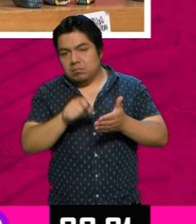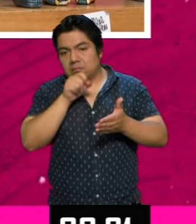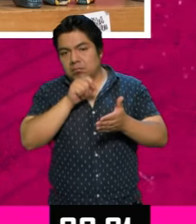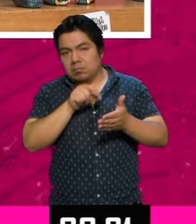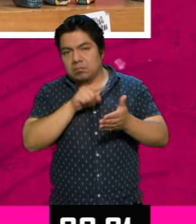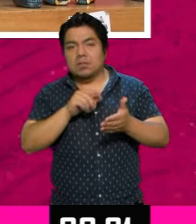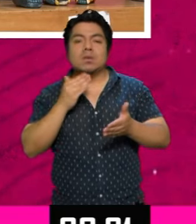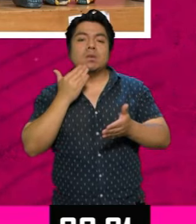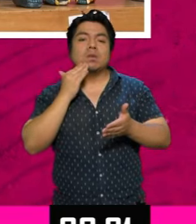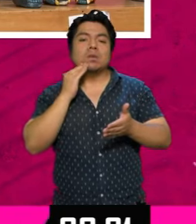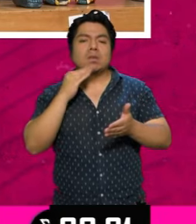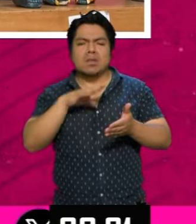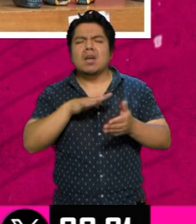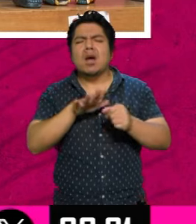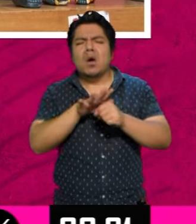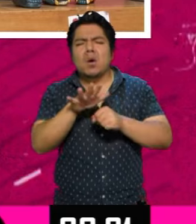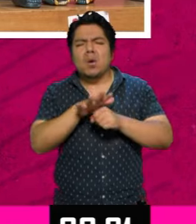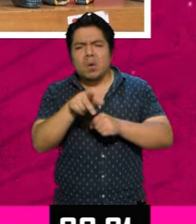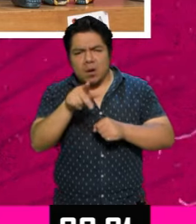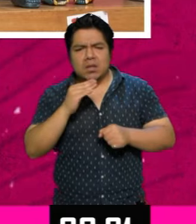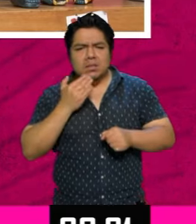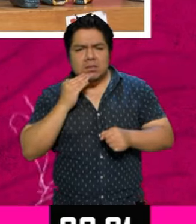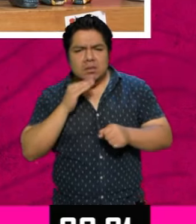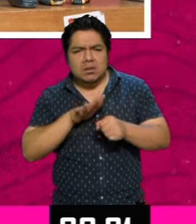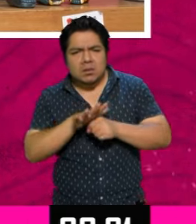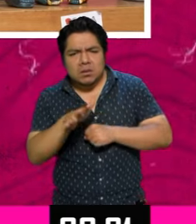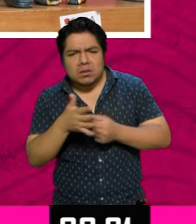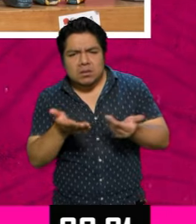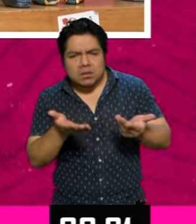cuenta en Facebook. ¿Cuál es tu cuenta en Facebook?